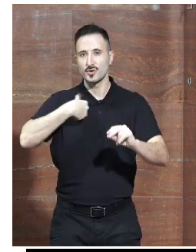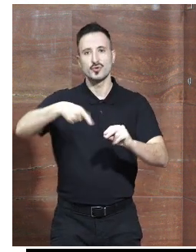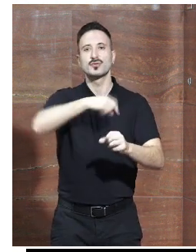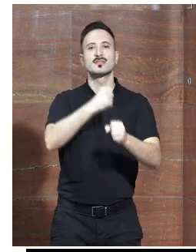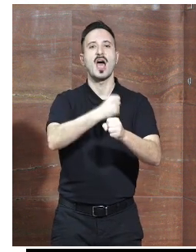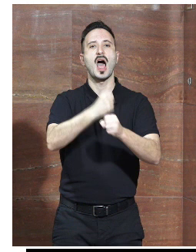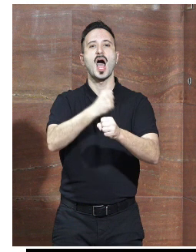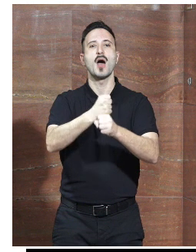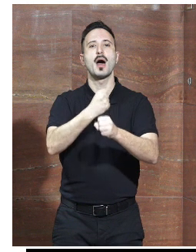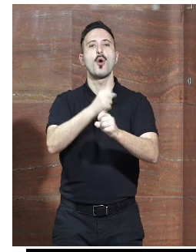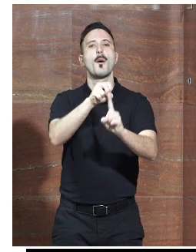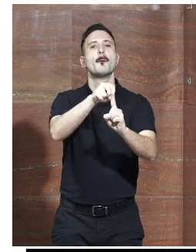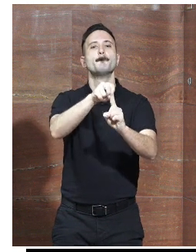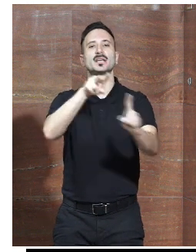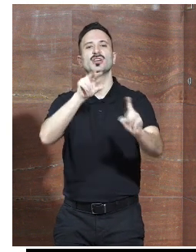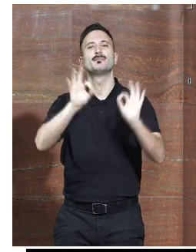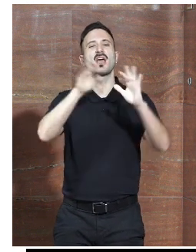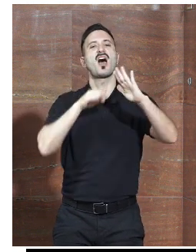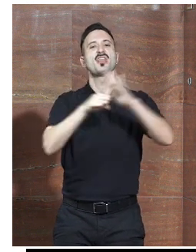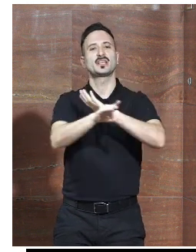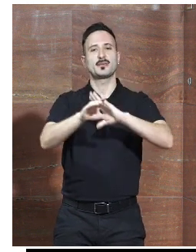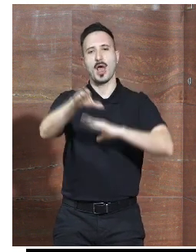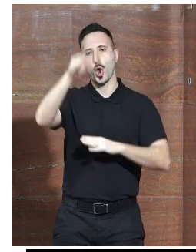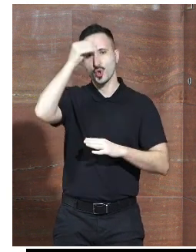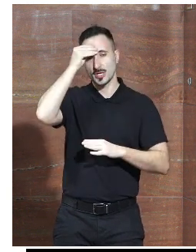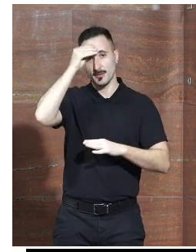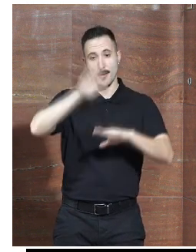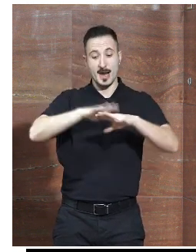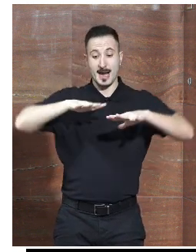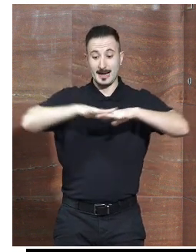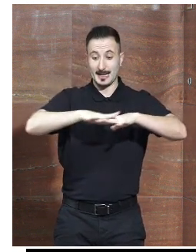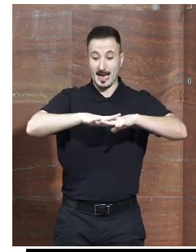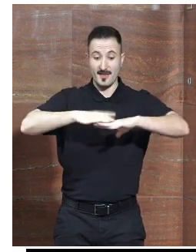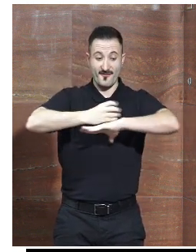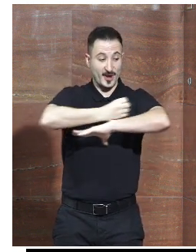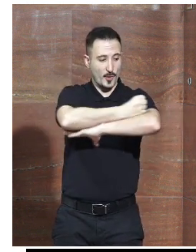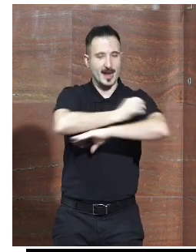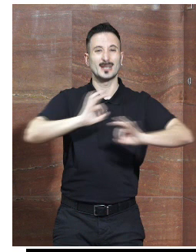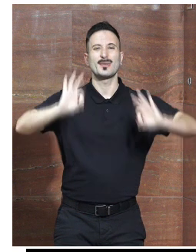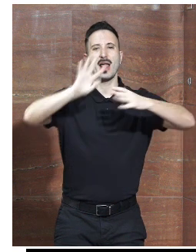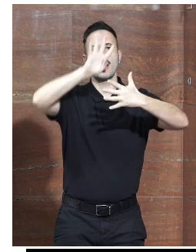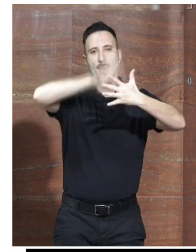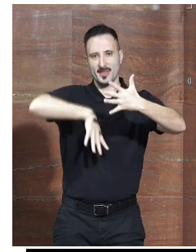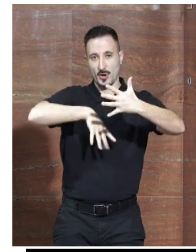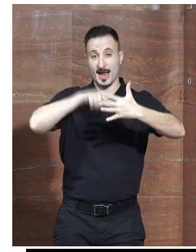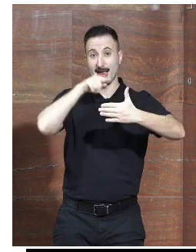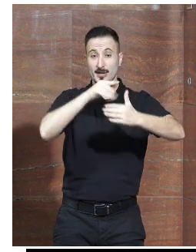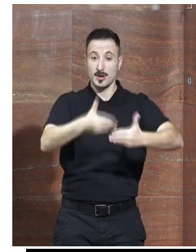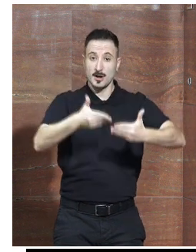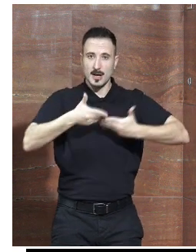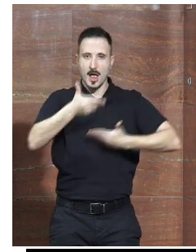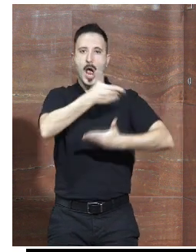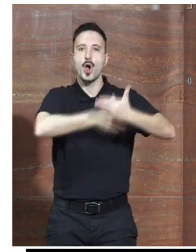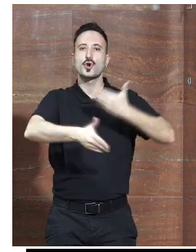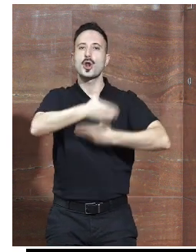con esta visión en la accesibilidad cognitiva en el nuevo mapa de la red ferroviaria de Barcelona. Esto en colaboración con un